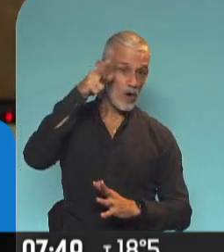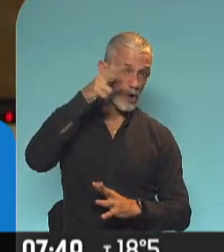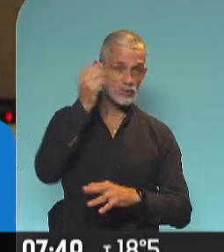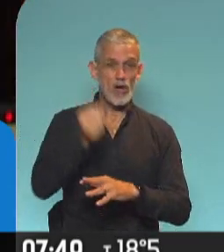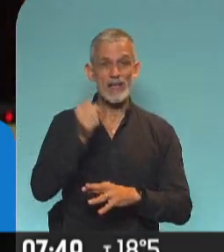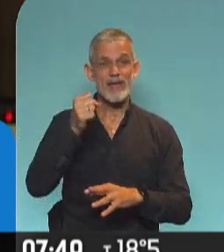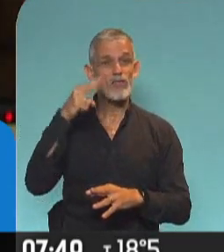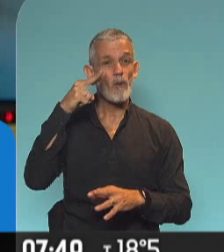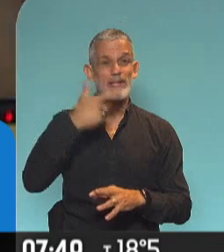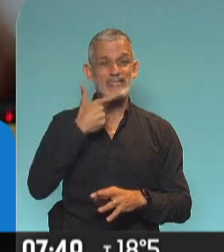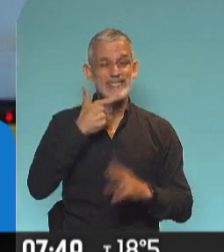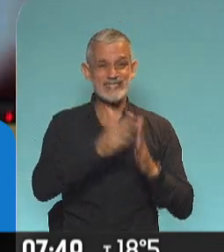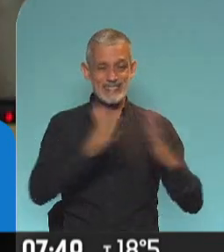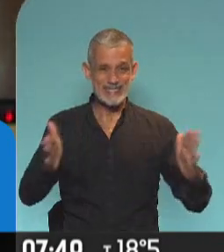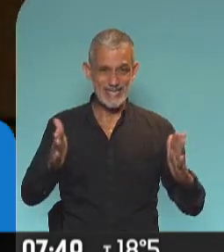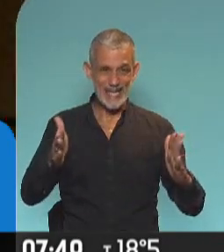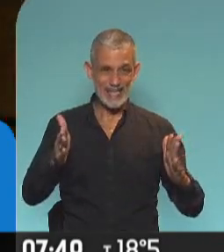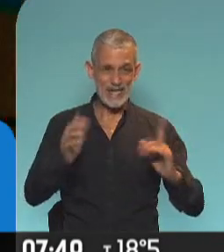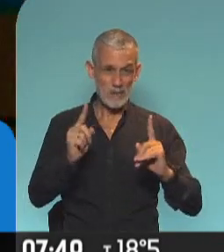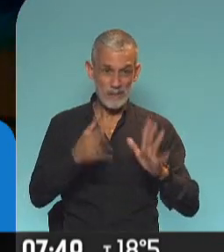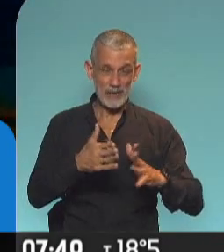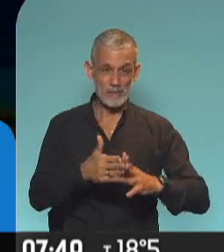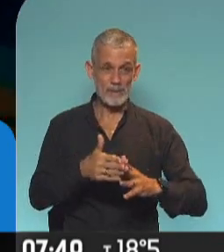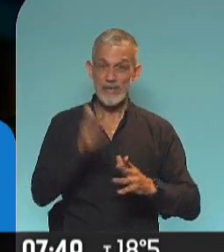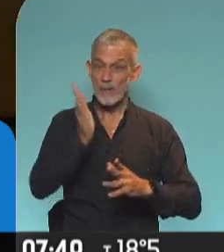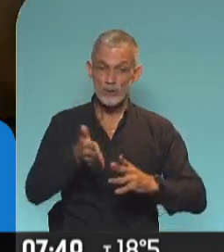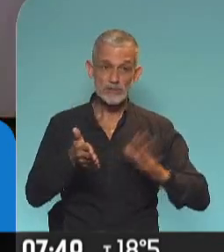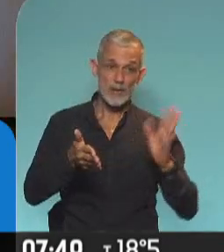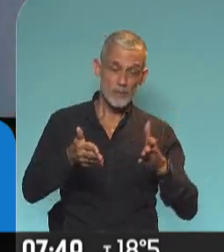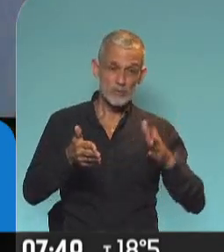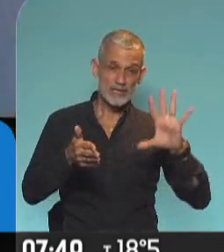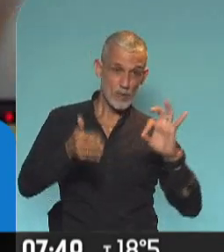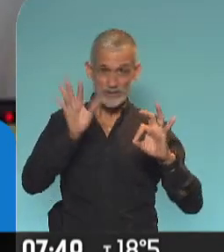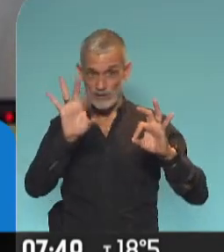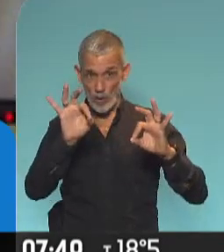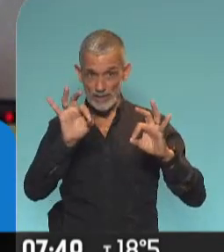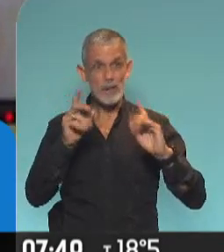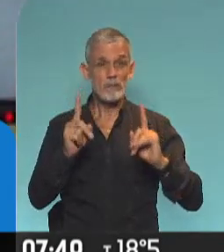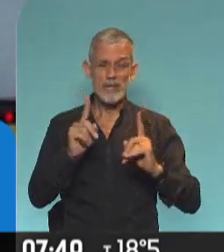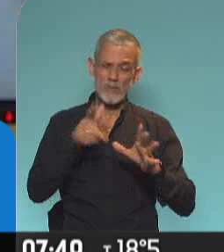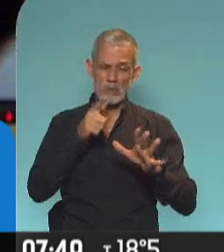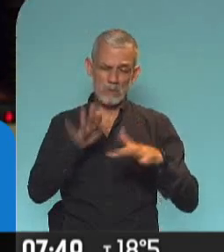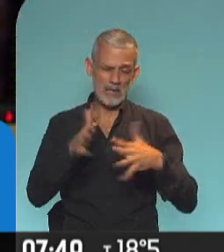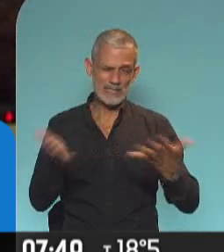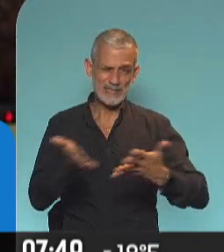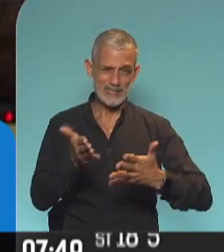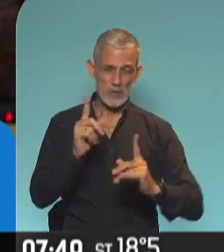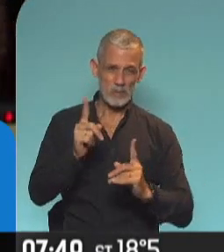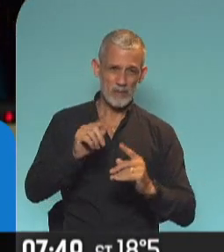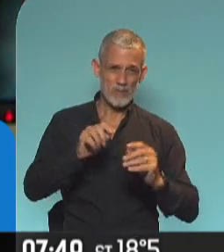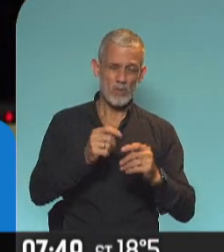el 2017. Y Flor, te voy a preguntar, ¿con los mismos porcentajes 50-50? Claro, sí, muy similar, inclusive